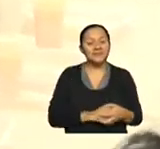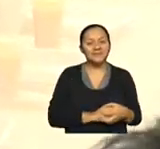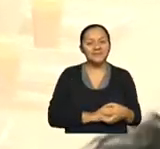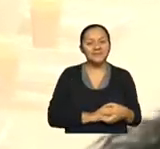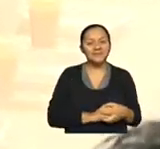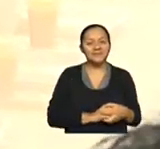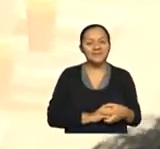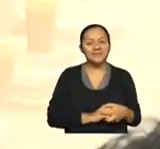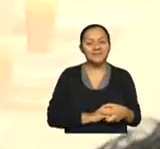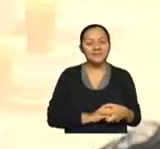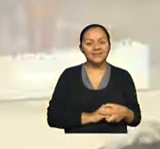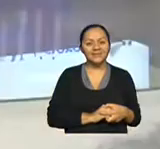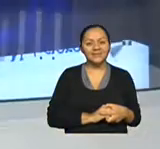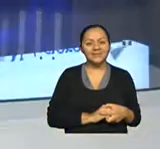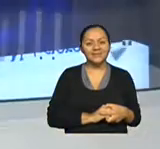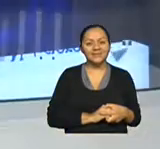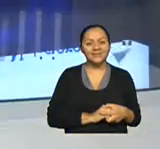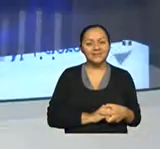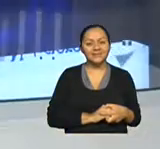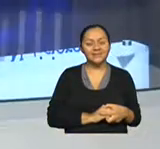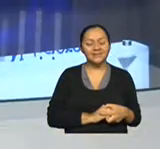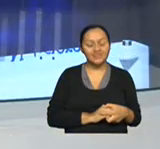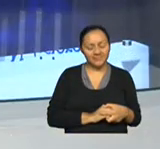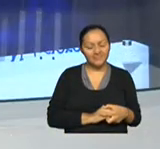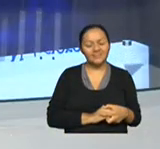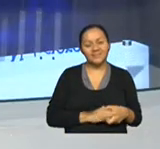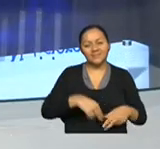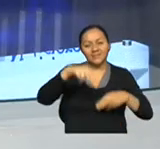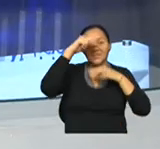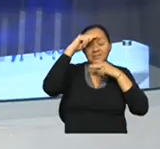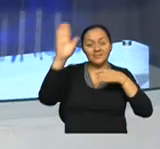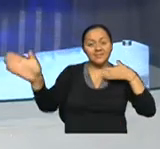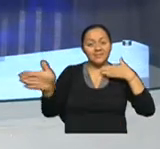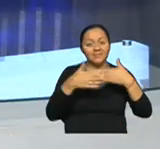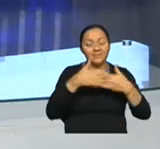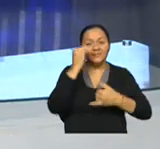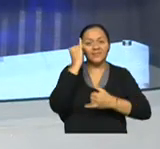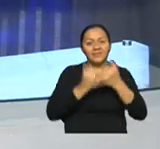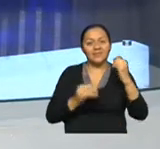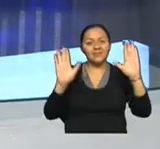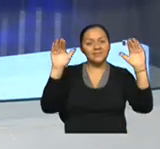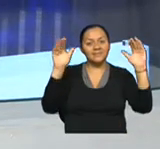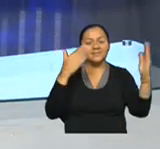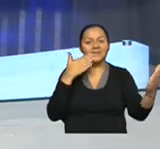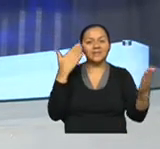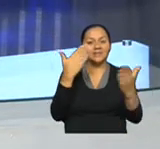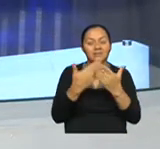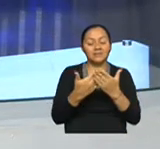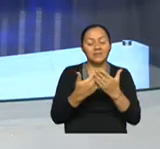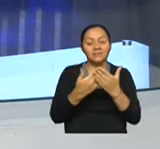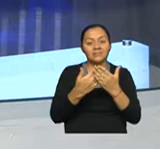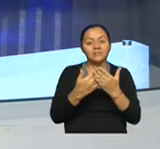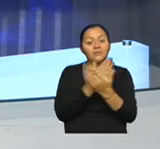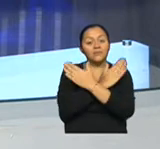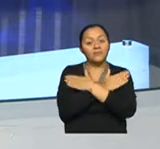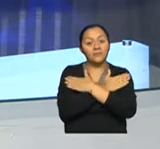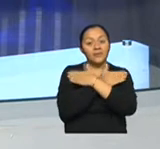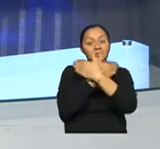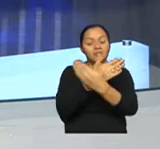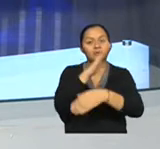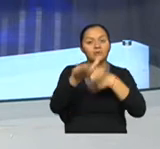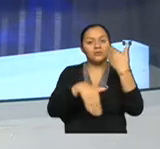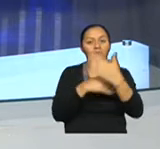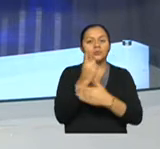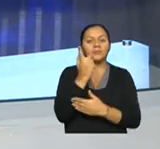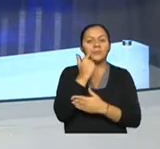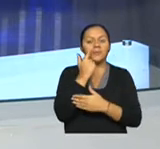Paredes, Noticiero Ciudadano. Y con esta nota nos despedimos, pero también queremos extender una felicitación a todos los